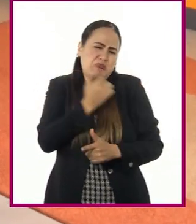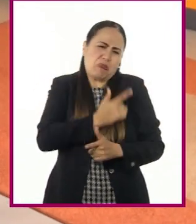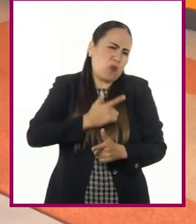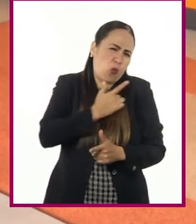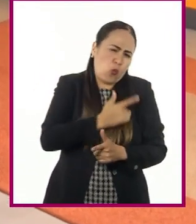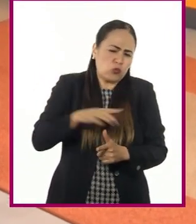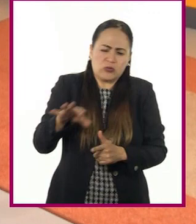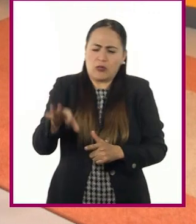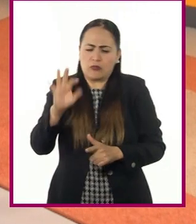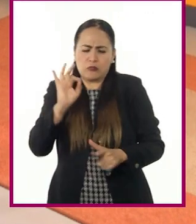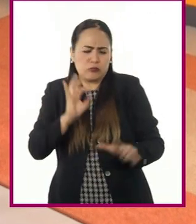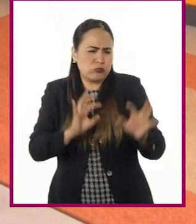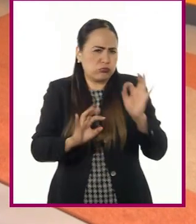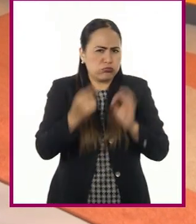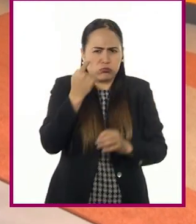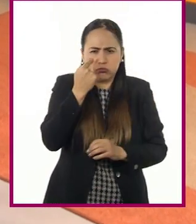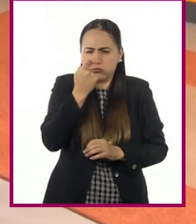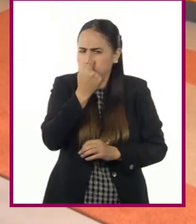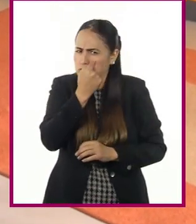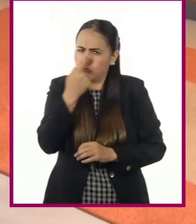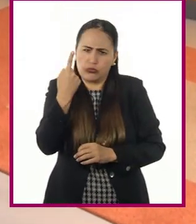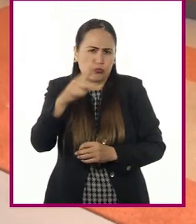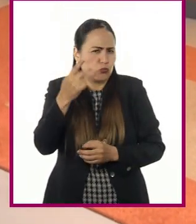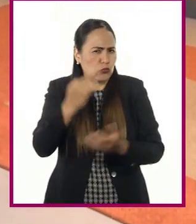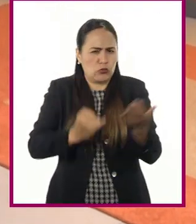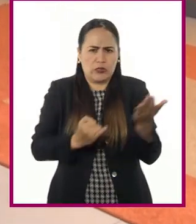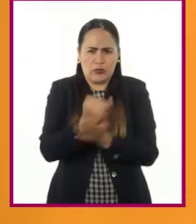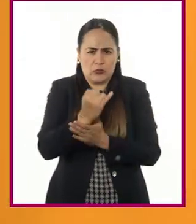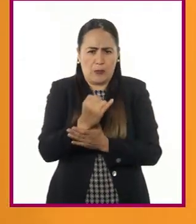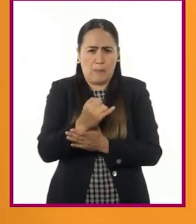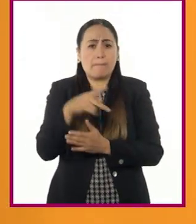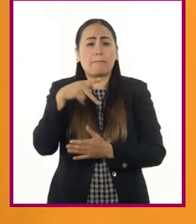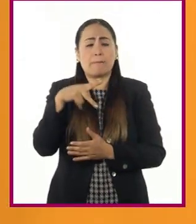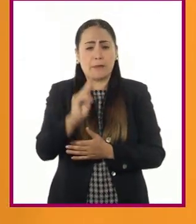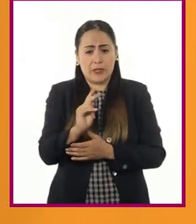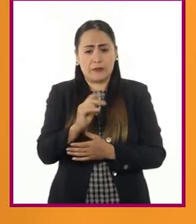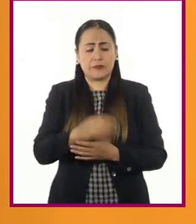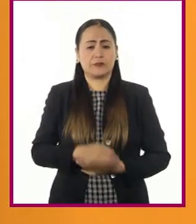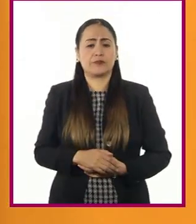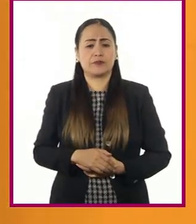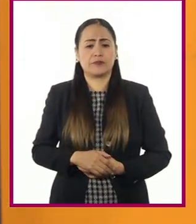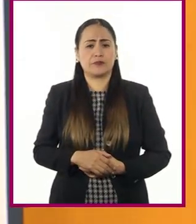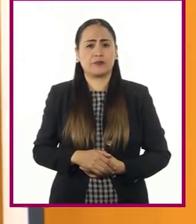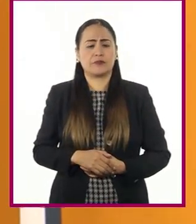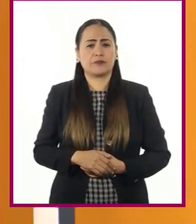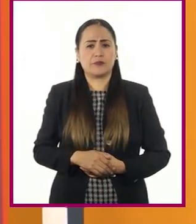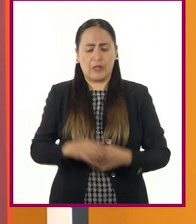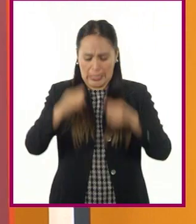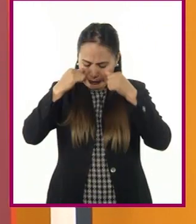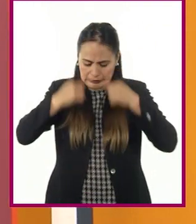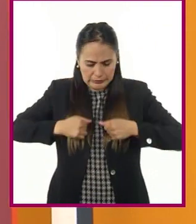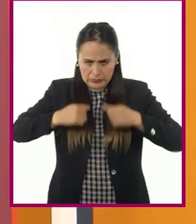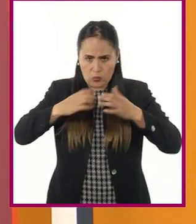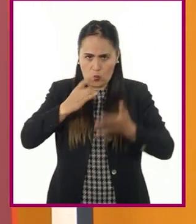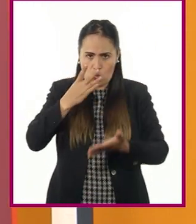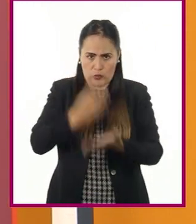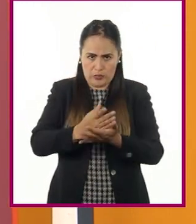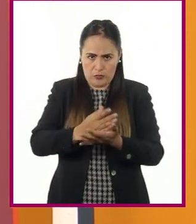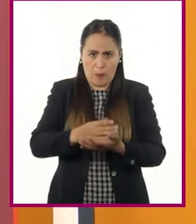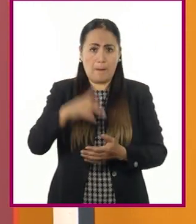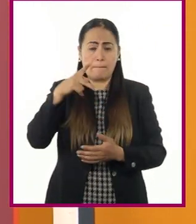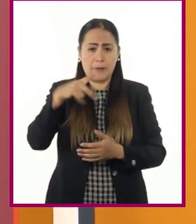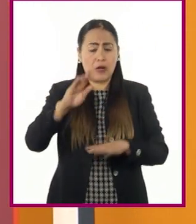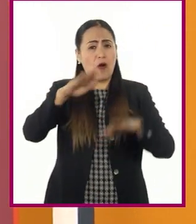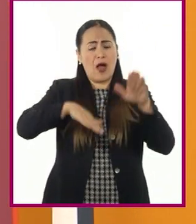te guste. Estas decisiones que te afectan a ti, en cambio en otras es necesario